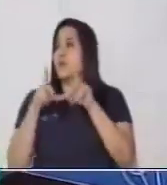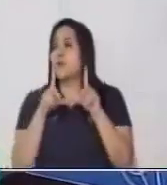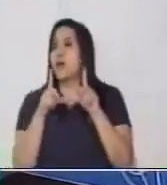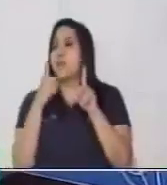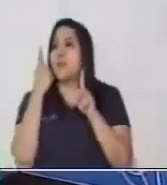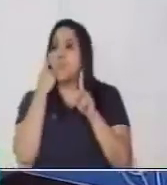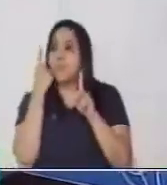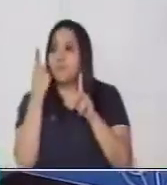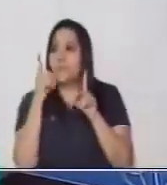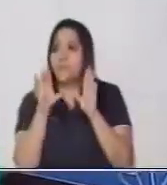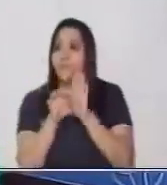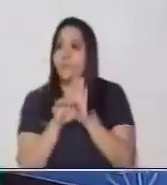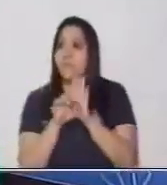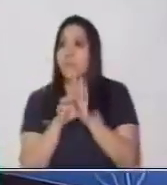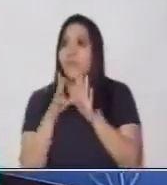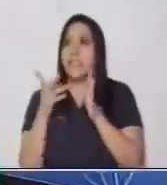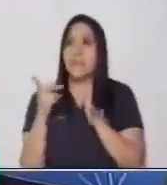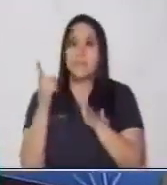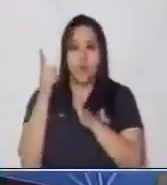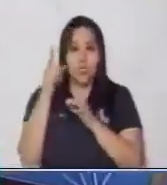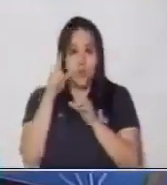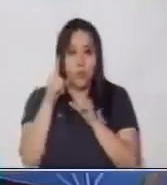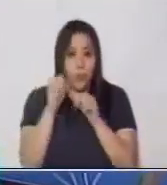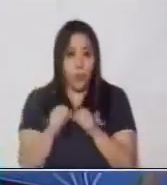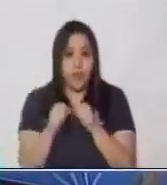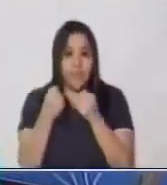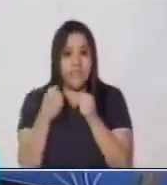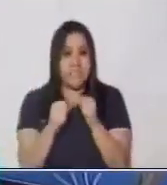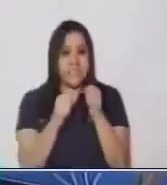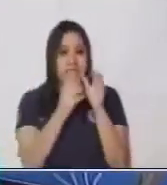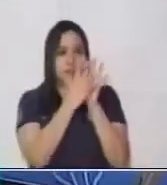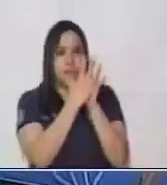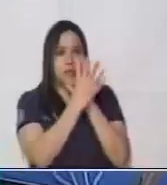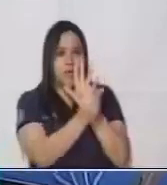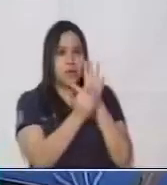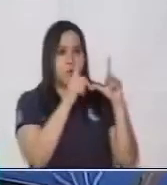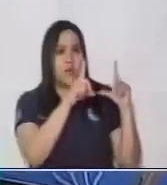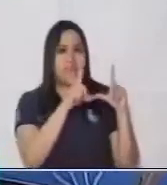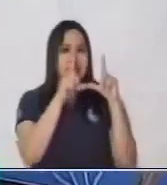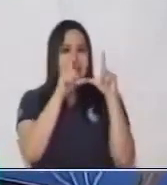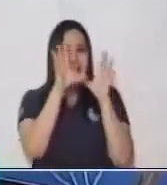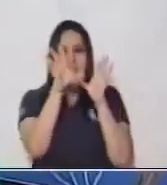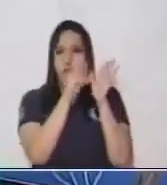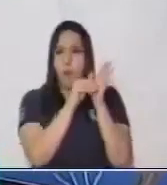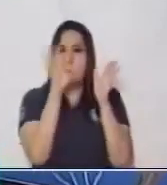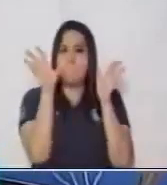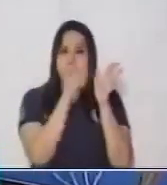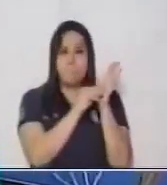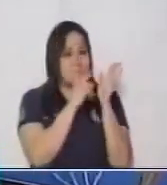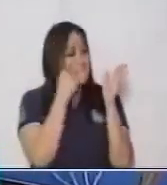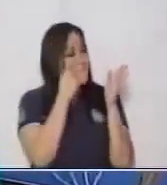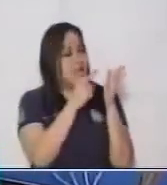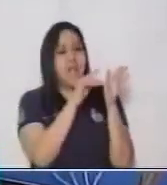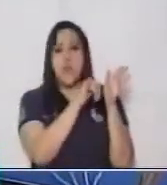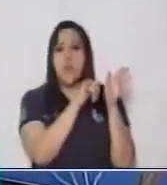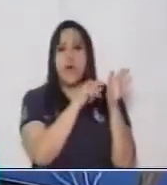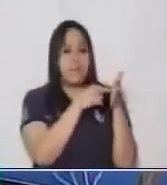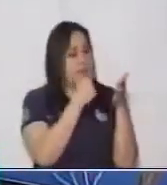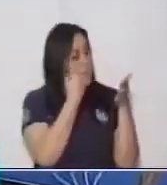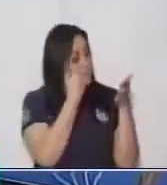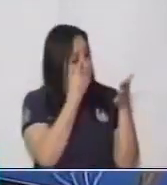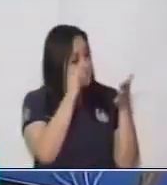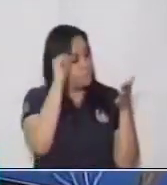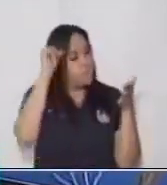muy bueno que hicieran como una tarjeta relámpago y lo hicieran en pequeño y